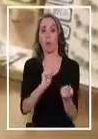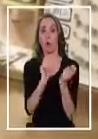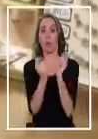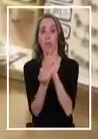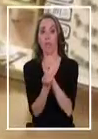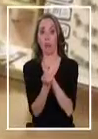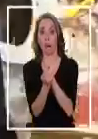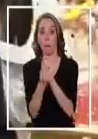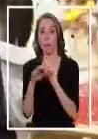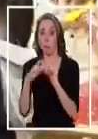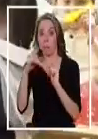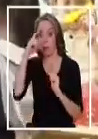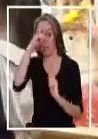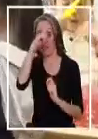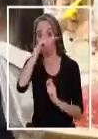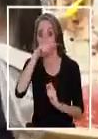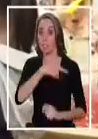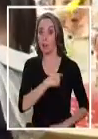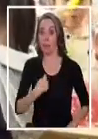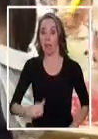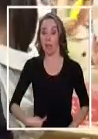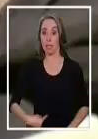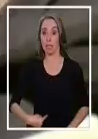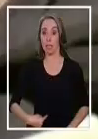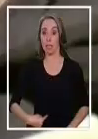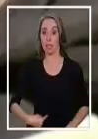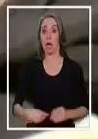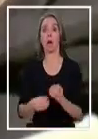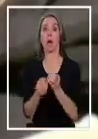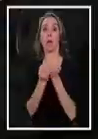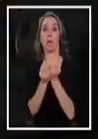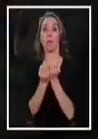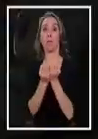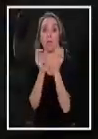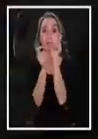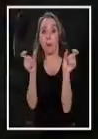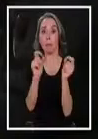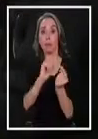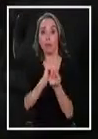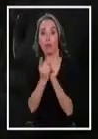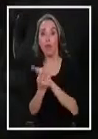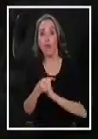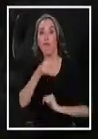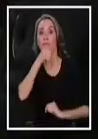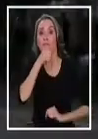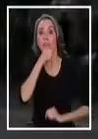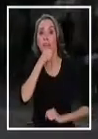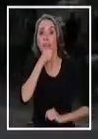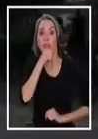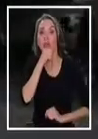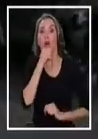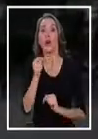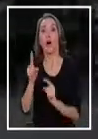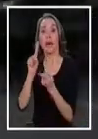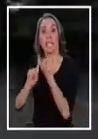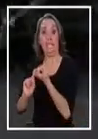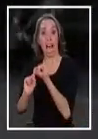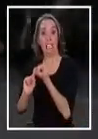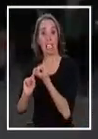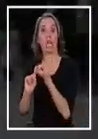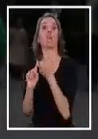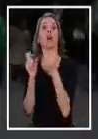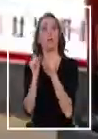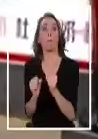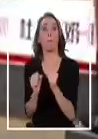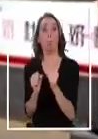uno de los puntos más críticos para este país, la alta tasa de envejecimiento. Ahora las parejas casadas podrán